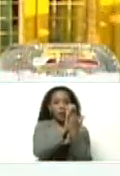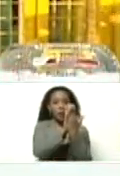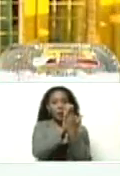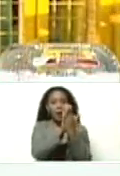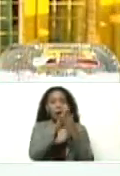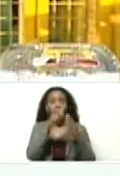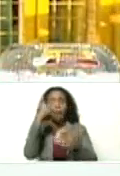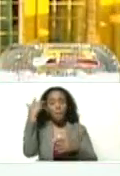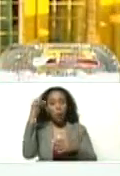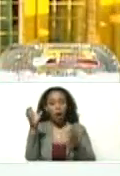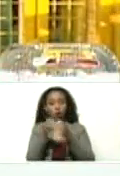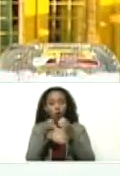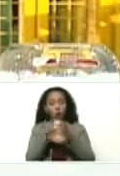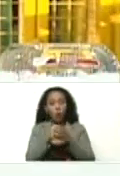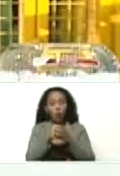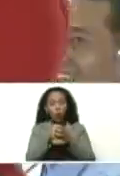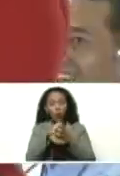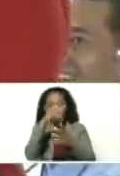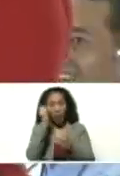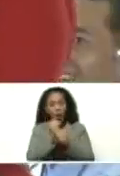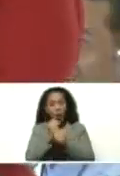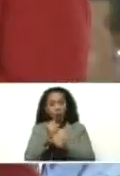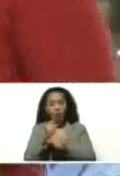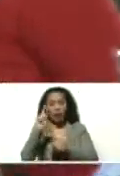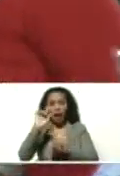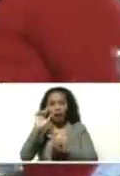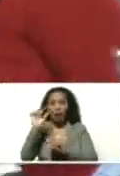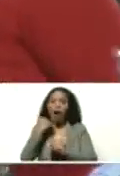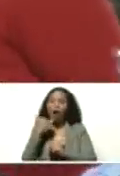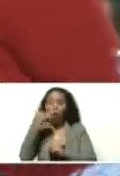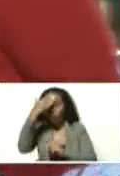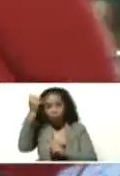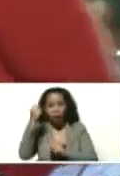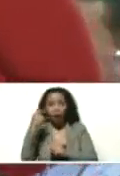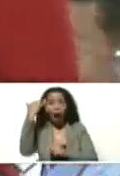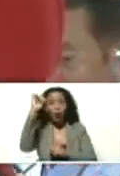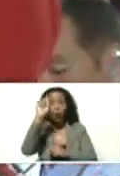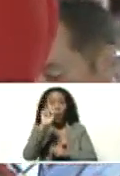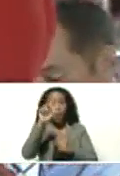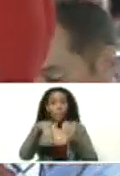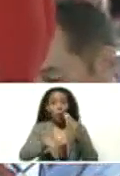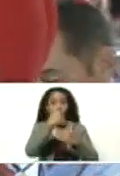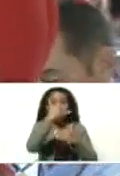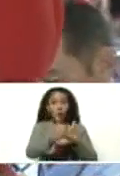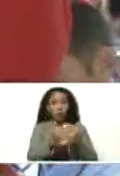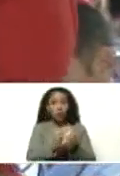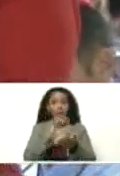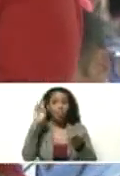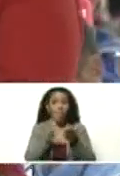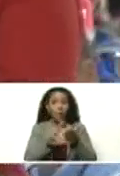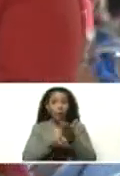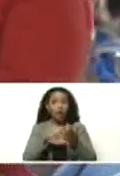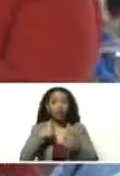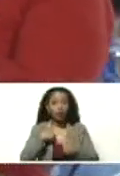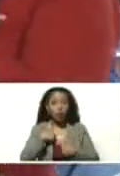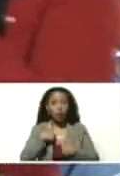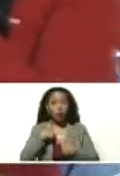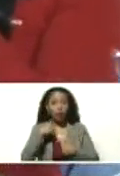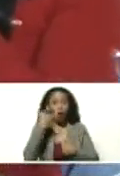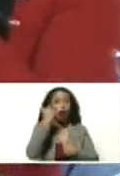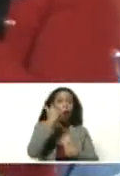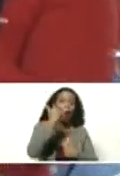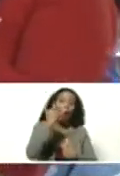clase obrera. Se me pasaba, camarada presidente, tenemos un proyecto que de verdad, yo estoy enamorada de ese proyecto porque es